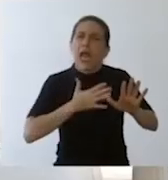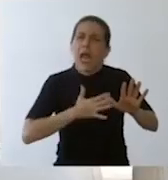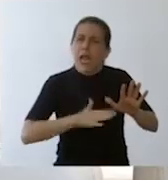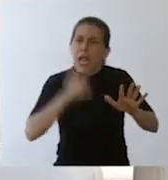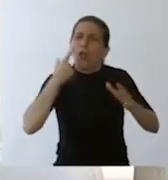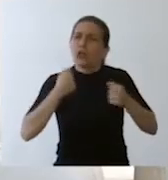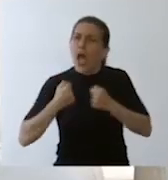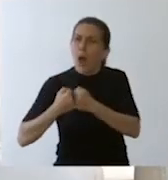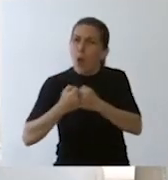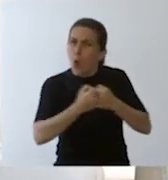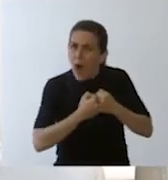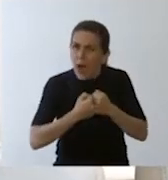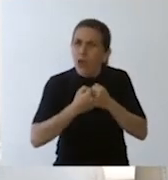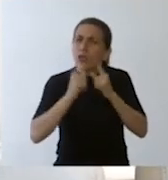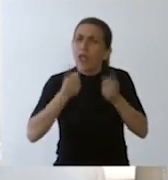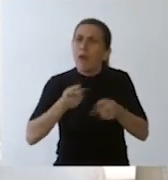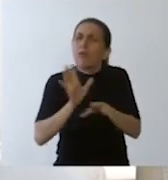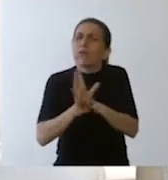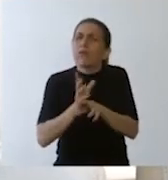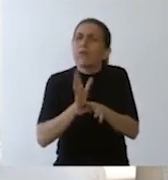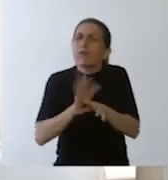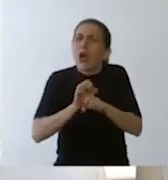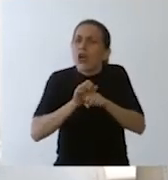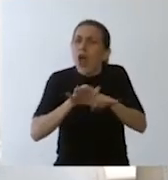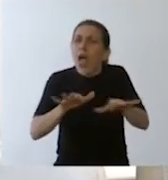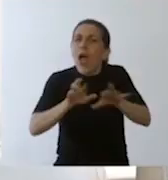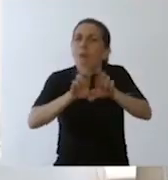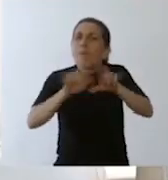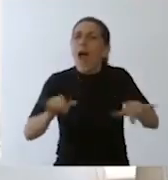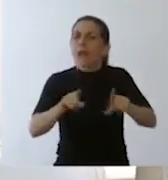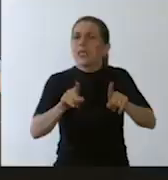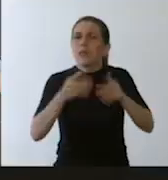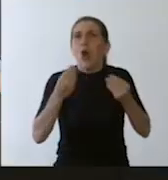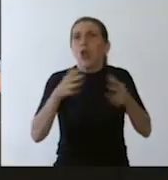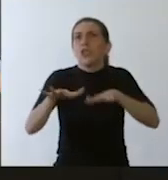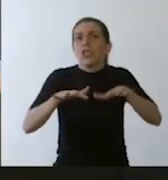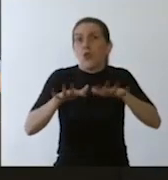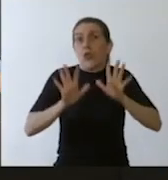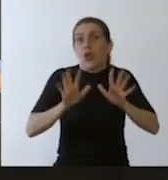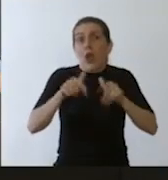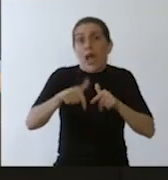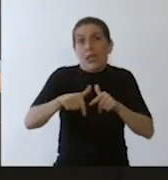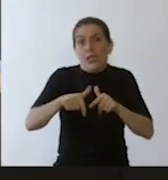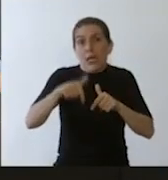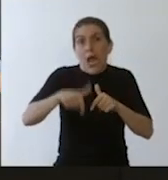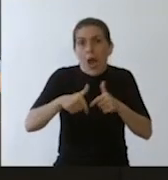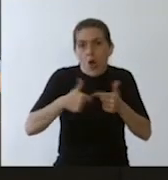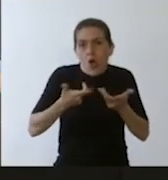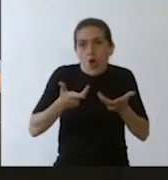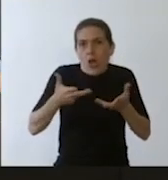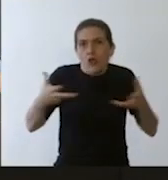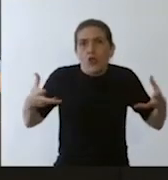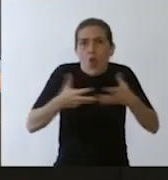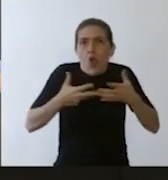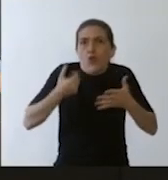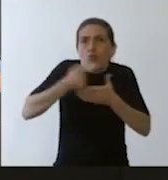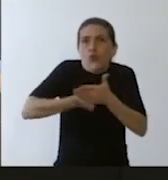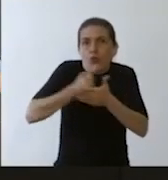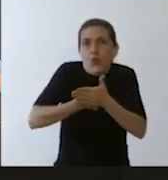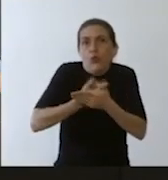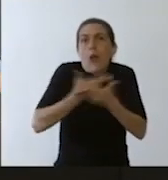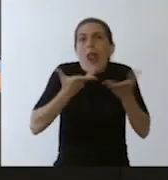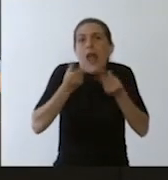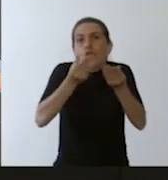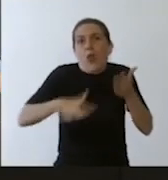consenso y crear la serenidad que a veces se necesita en este tipo de situaciones, que la estamos enfrentando todos juntos por el bien de